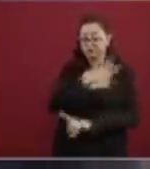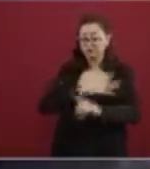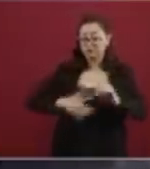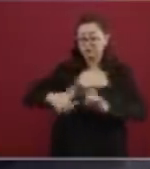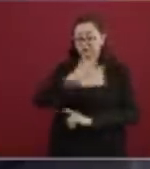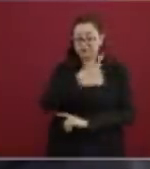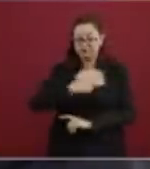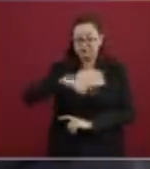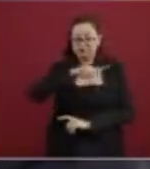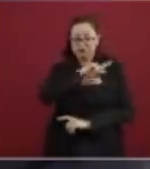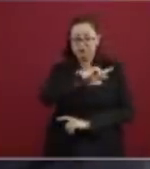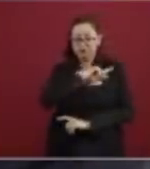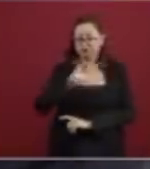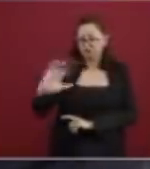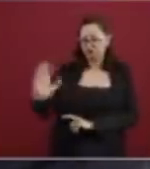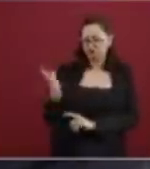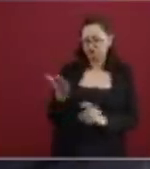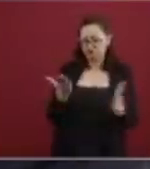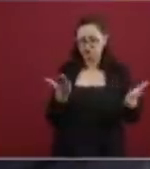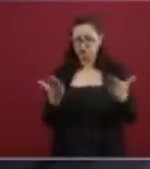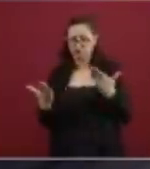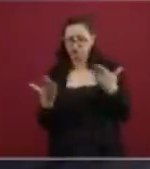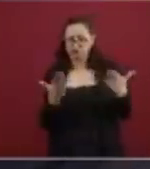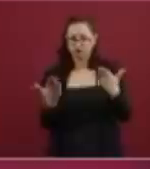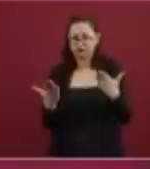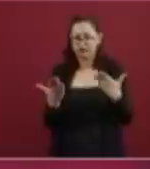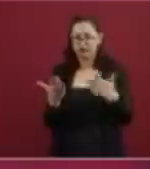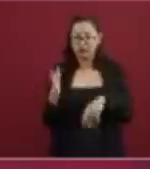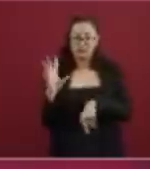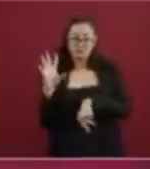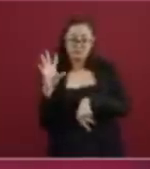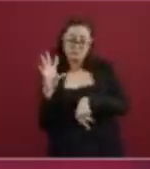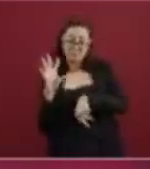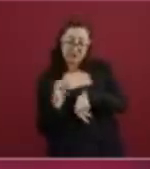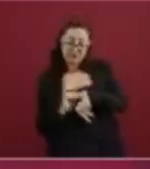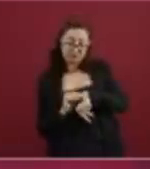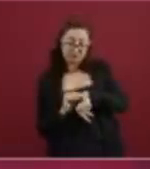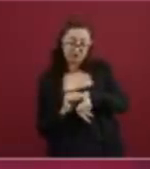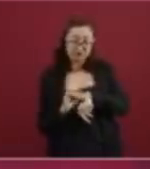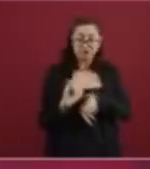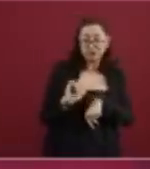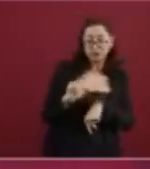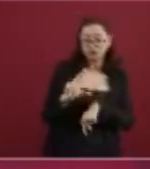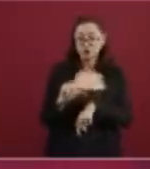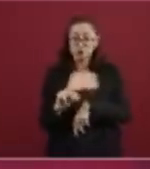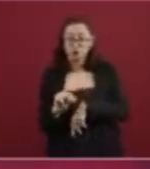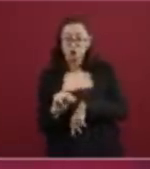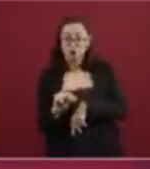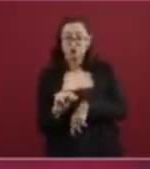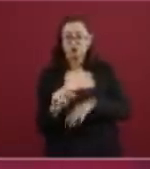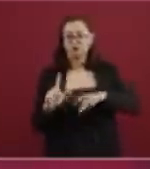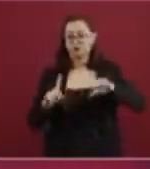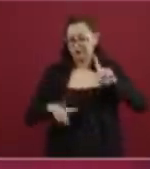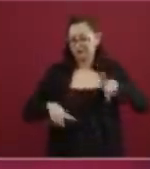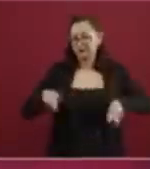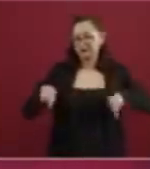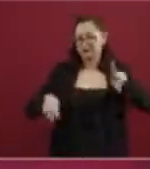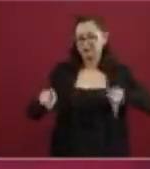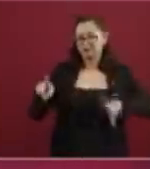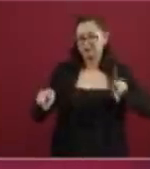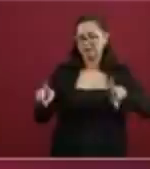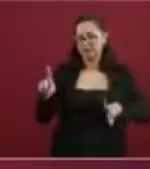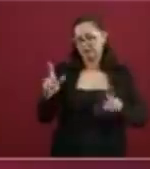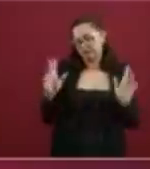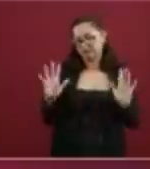lo de la legalización o no, depende de lo que más